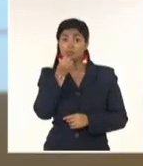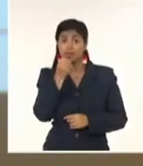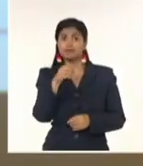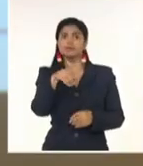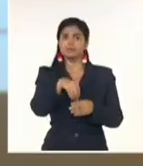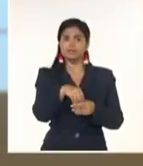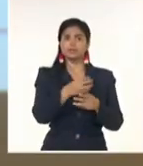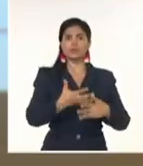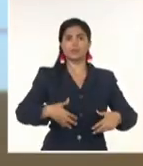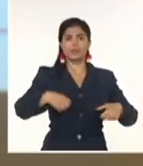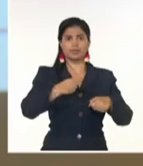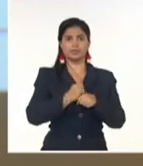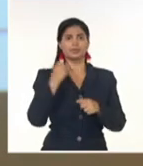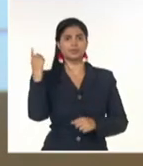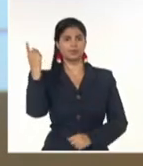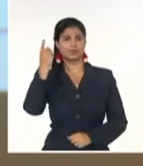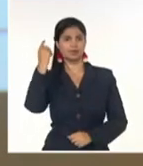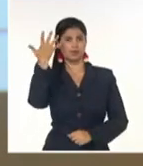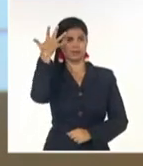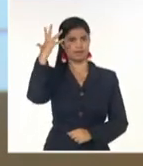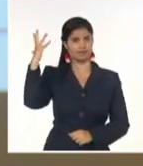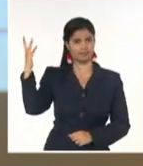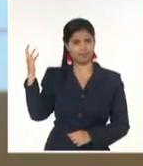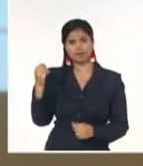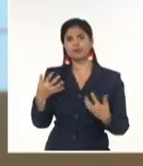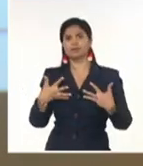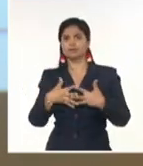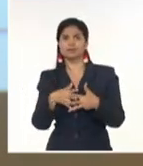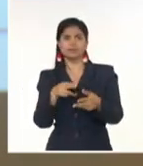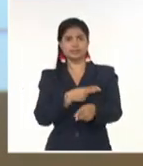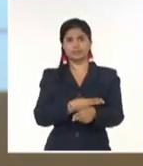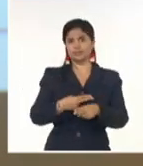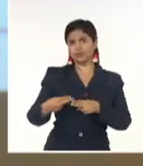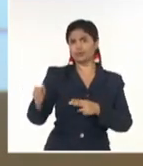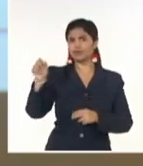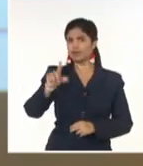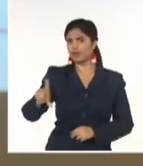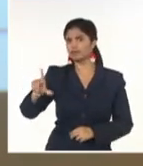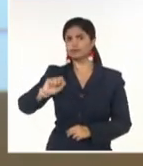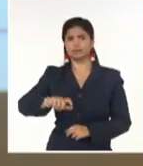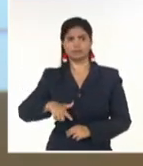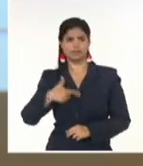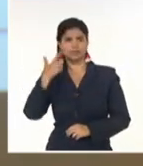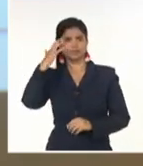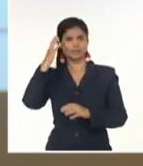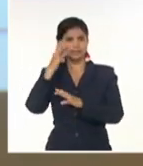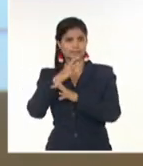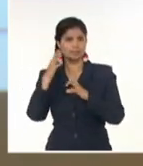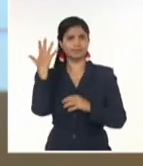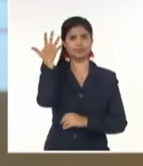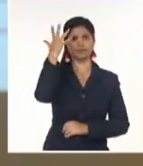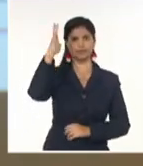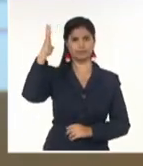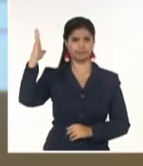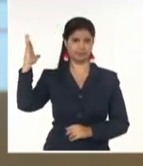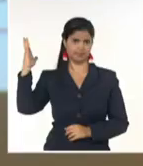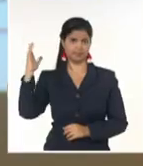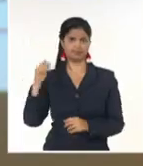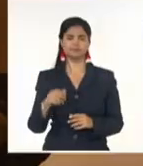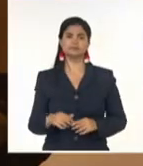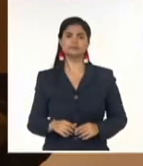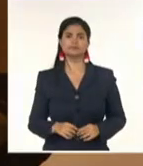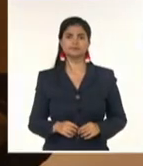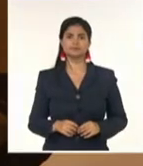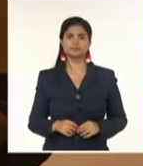así como a sus valores históricos, artísticos, sociales, estéticos, científicos y ambientales. Estuvieron